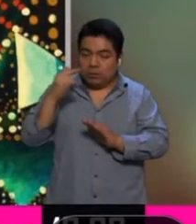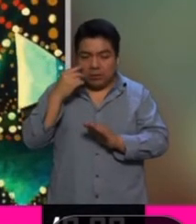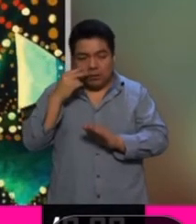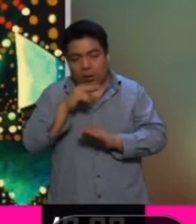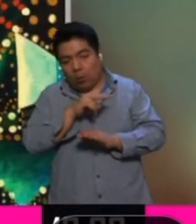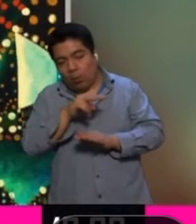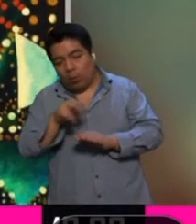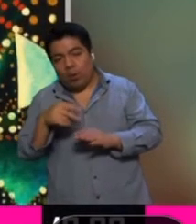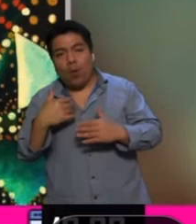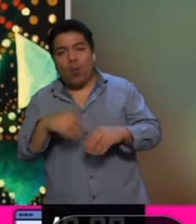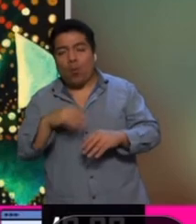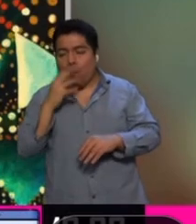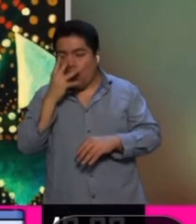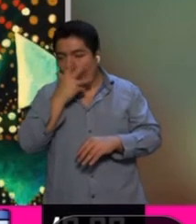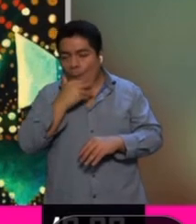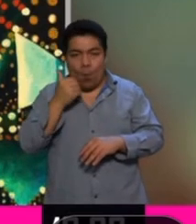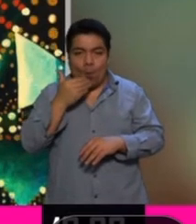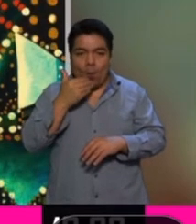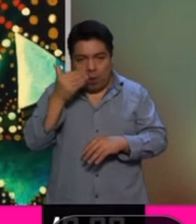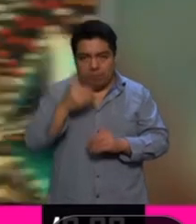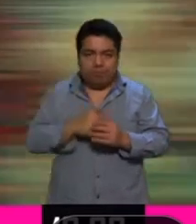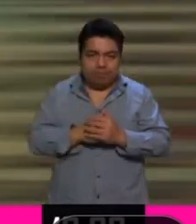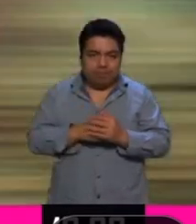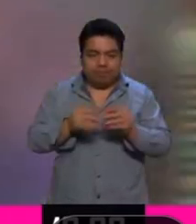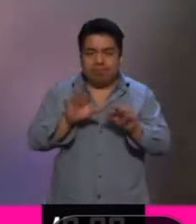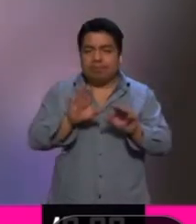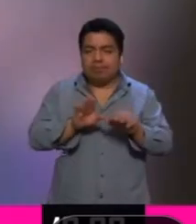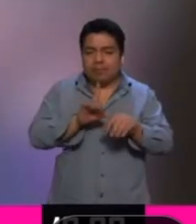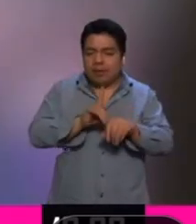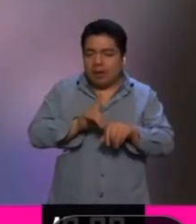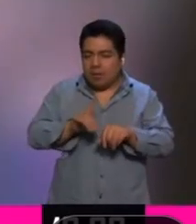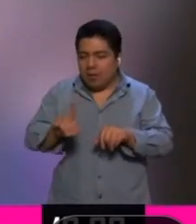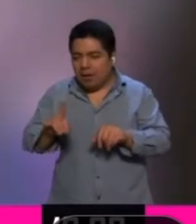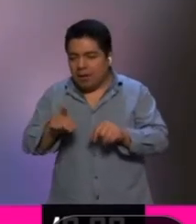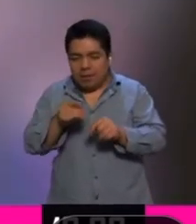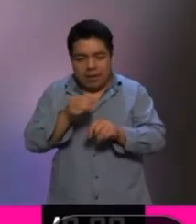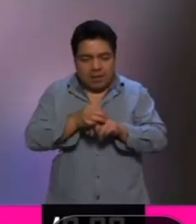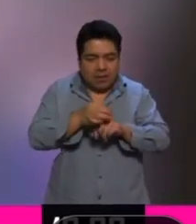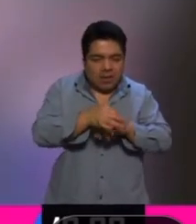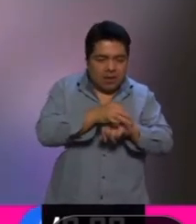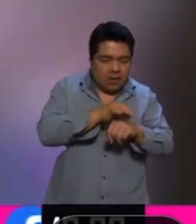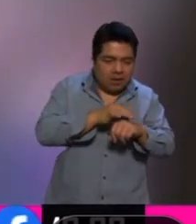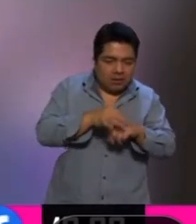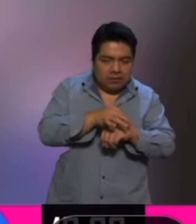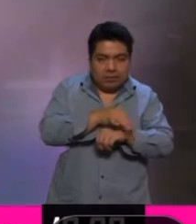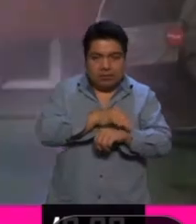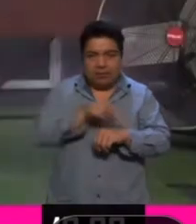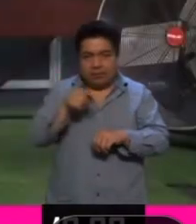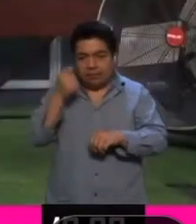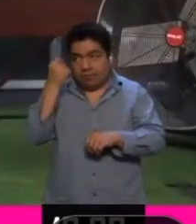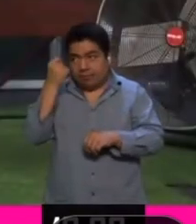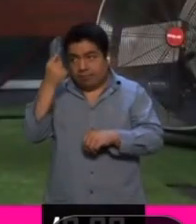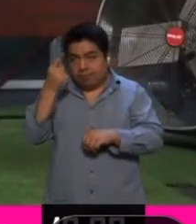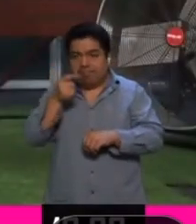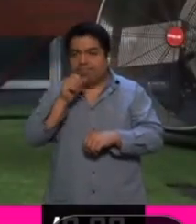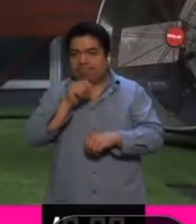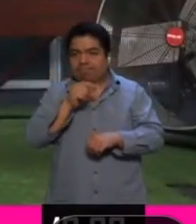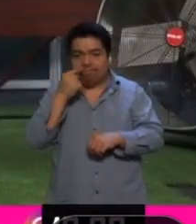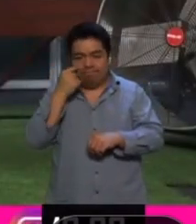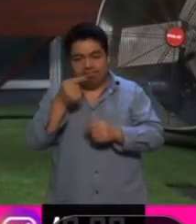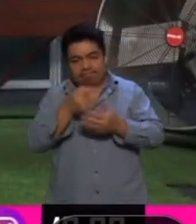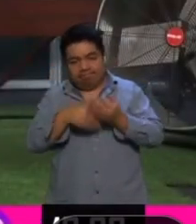de terciopelo negro. Me encanta. Lleno con de diamantes. Joyas. Ah, o sea, no, eres. Sí, sí, exacto. Eres creadora, pero también nos